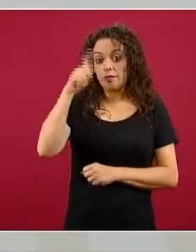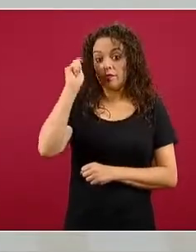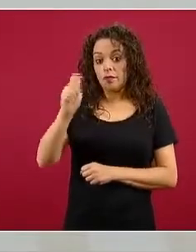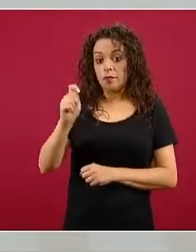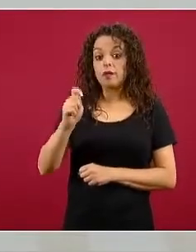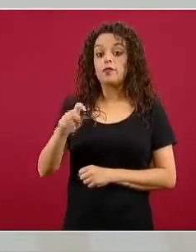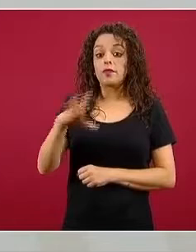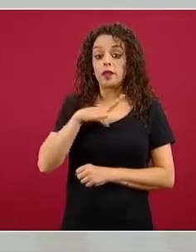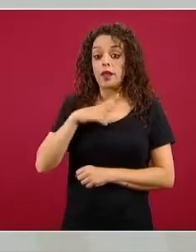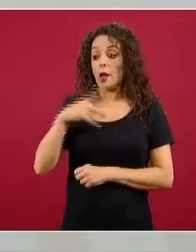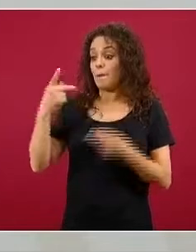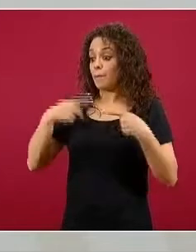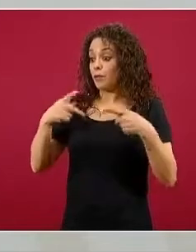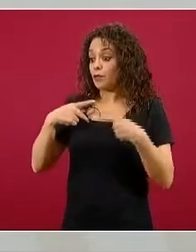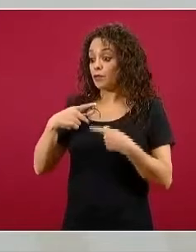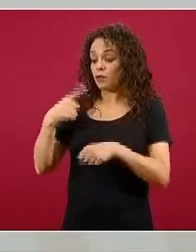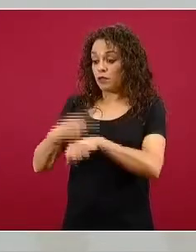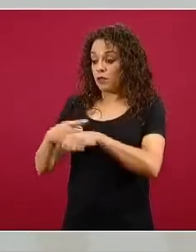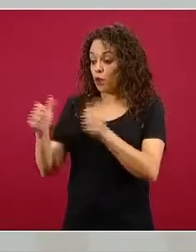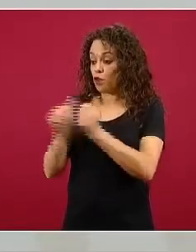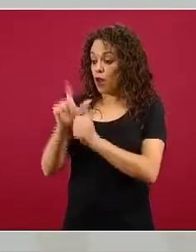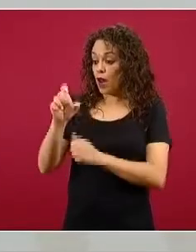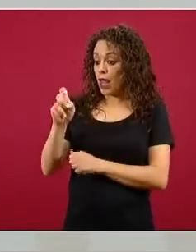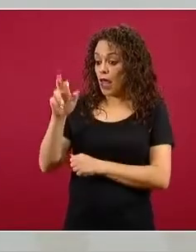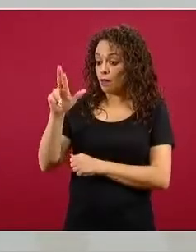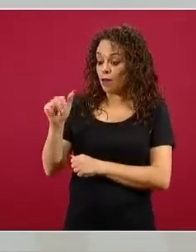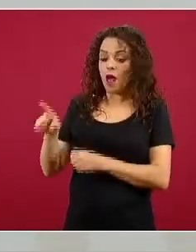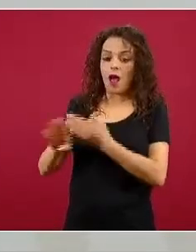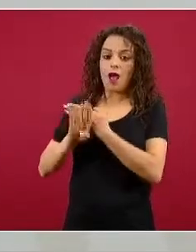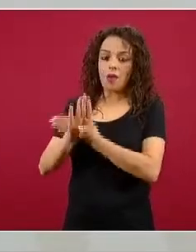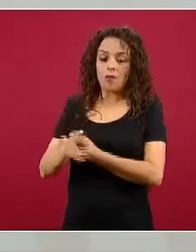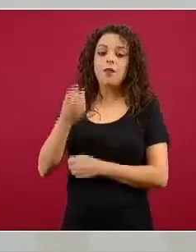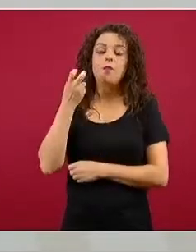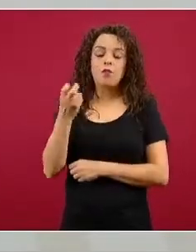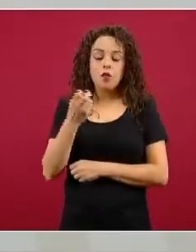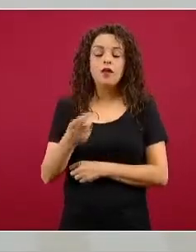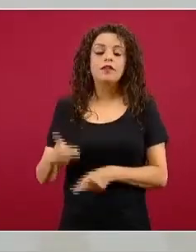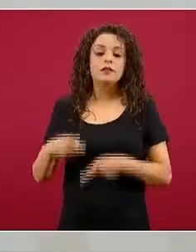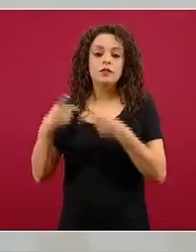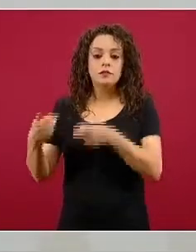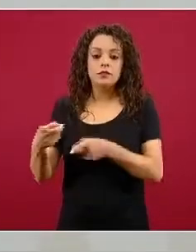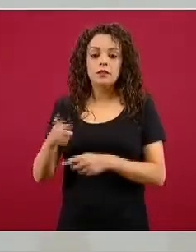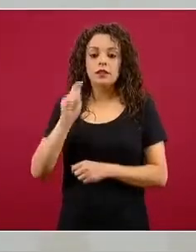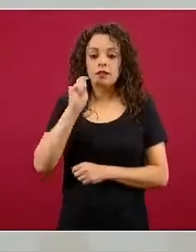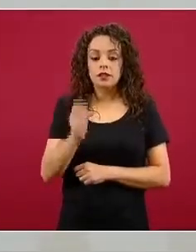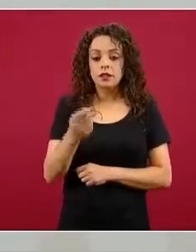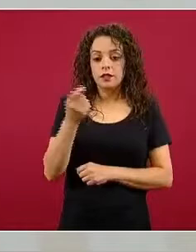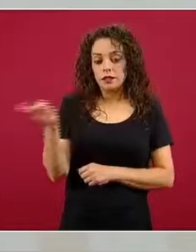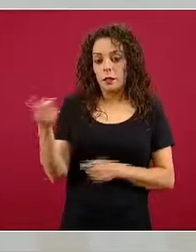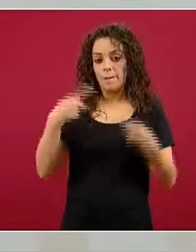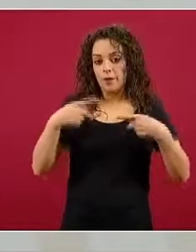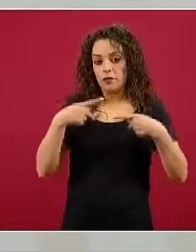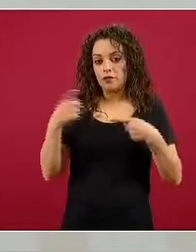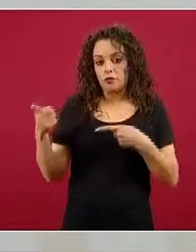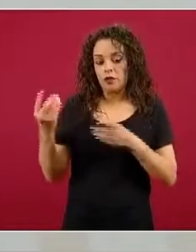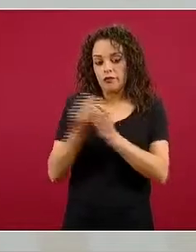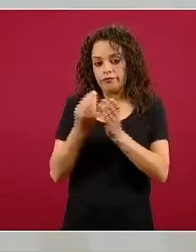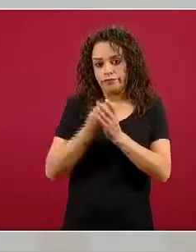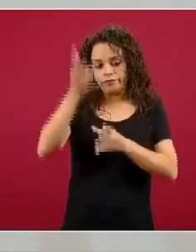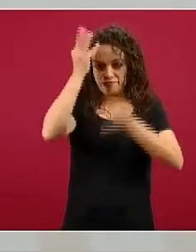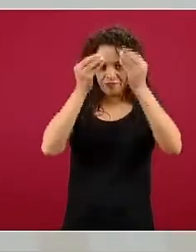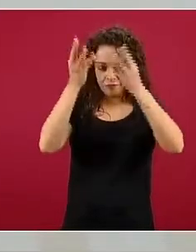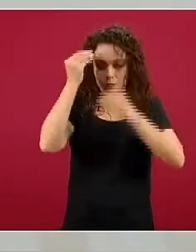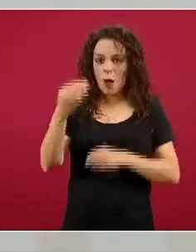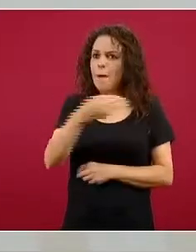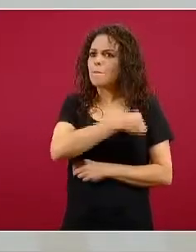afectadas por lepra. El tratar de otorgar estos 3 meses y capacitar a alguien que le diera estas tomas que son las que se deben de verificar. Los municipios